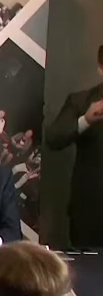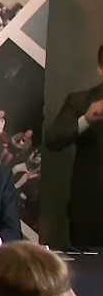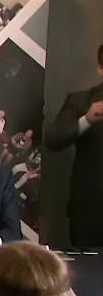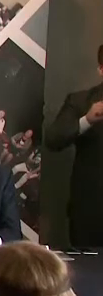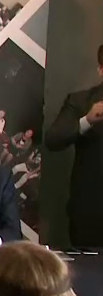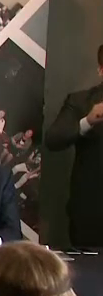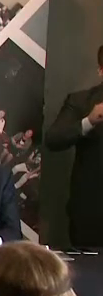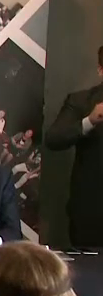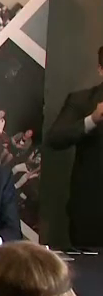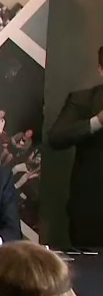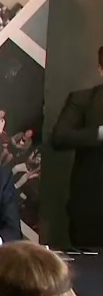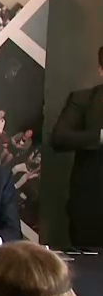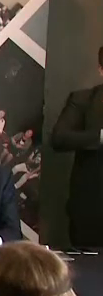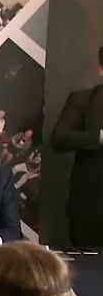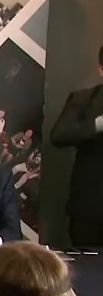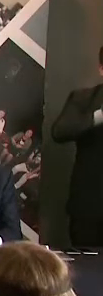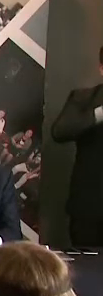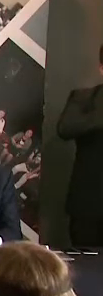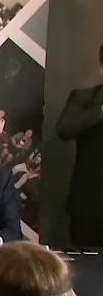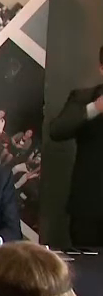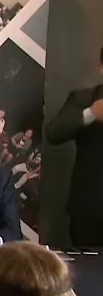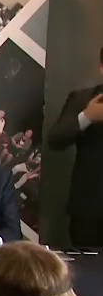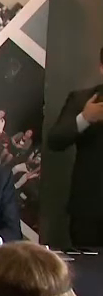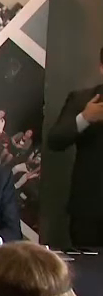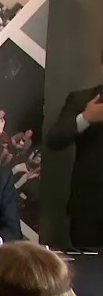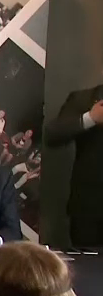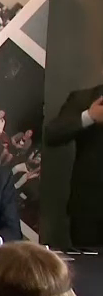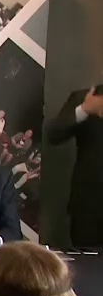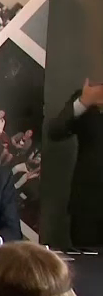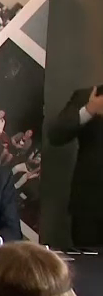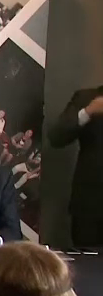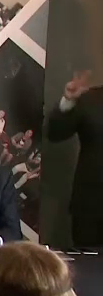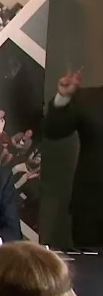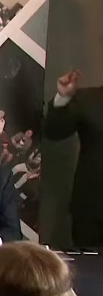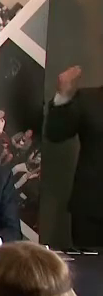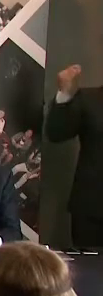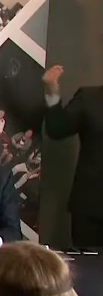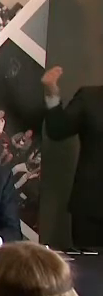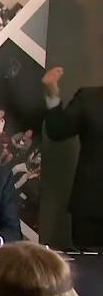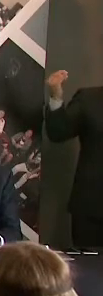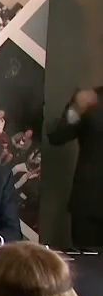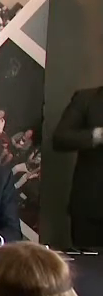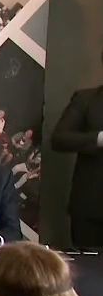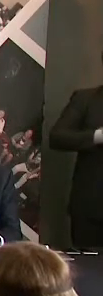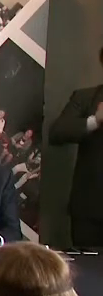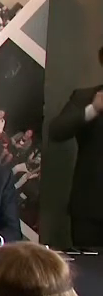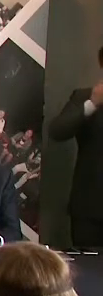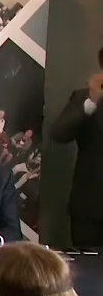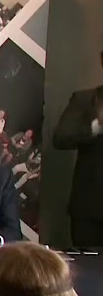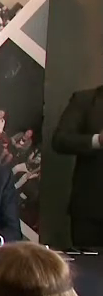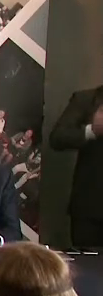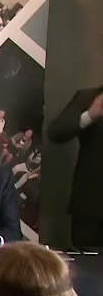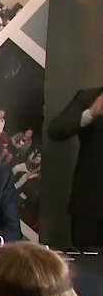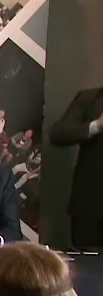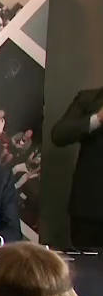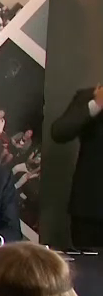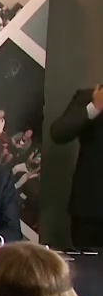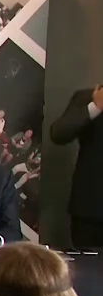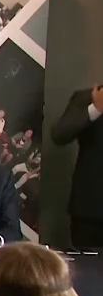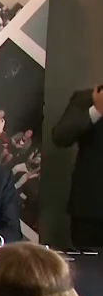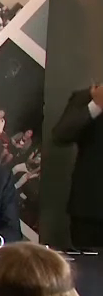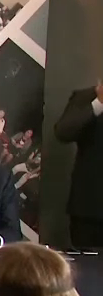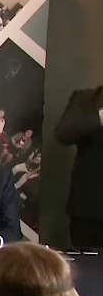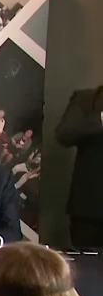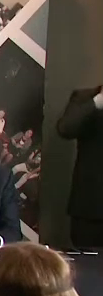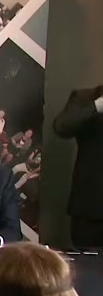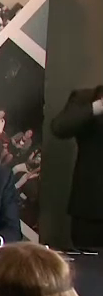significar que no estamos abiertas al apoyo de los aliados masculinos en la lucha por los derechos de las mujeres, lo que refleja